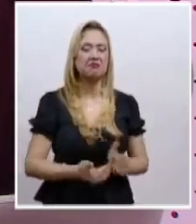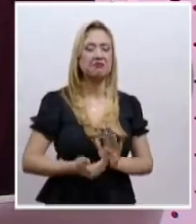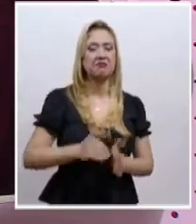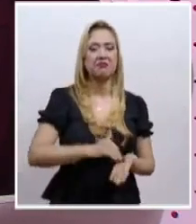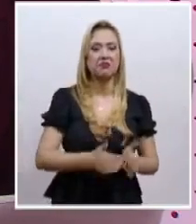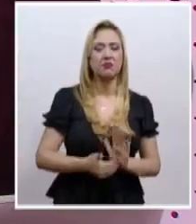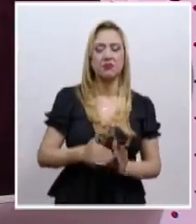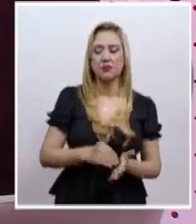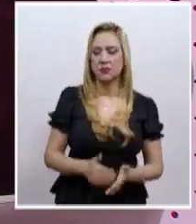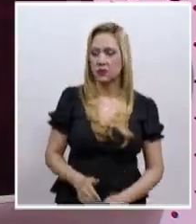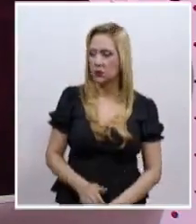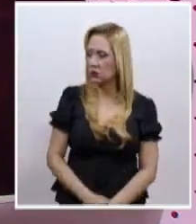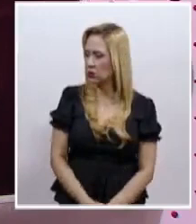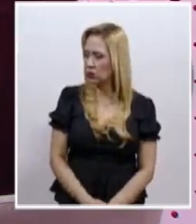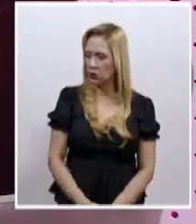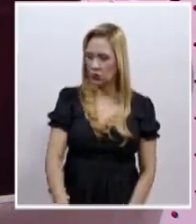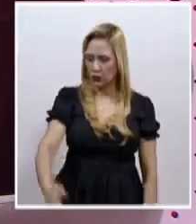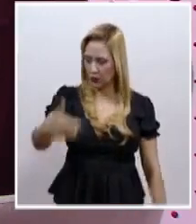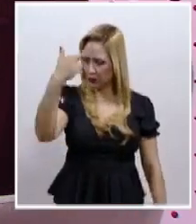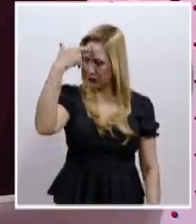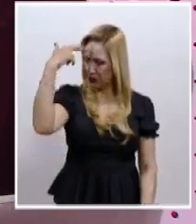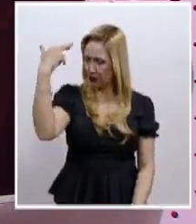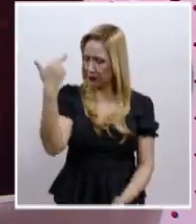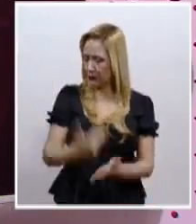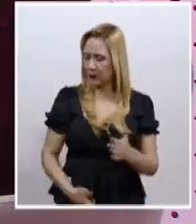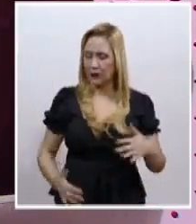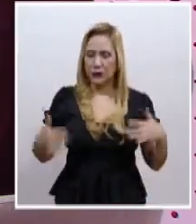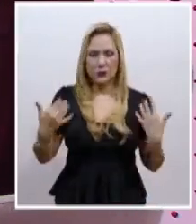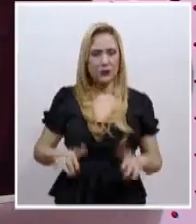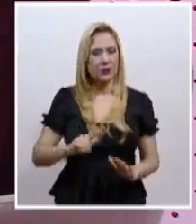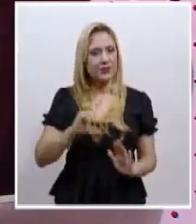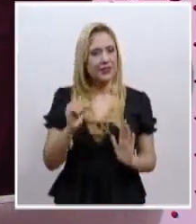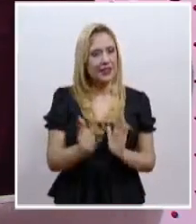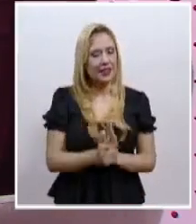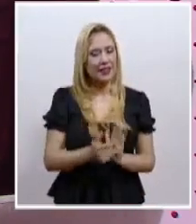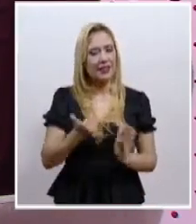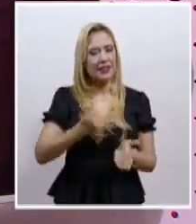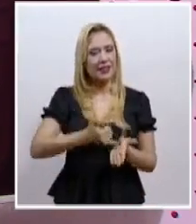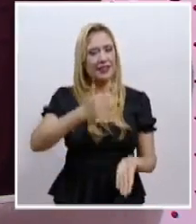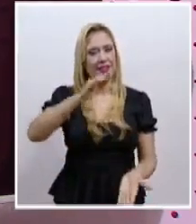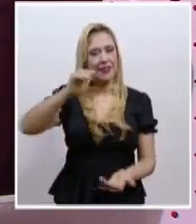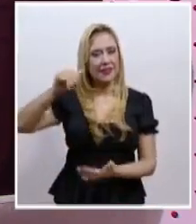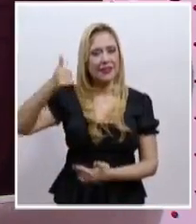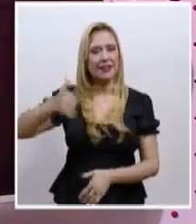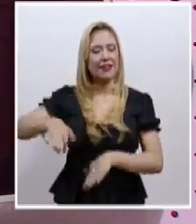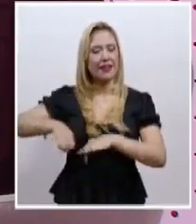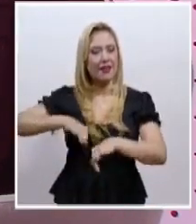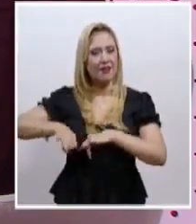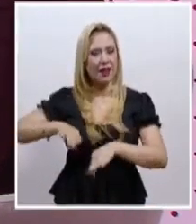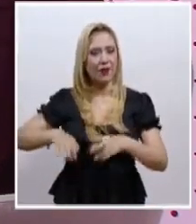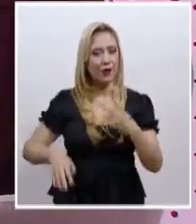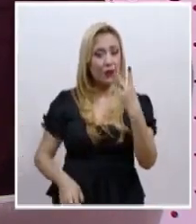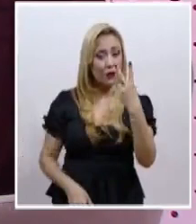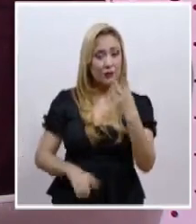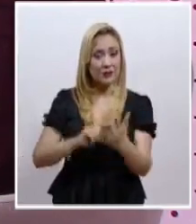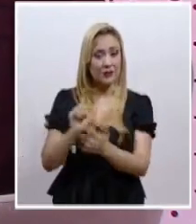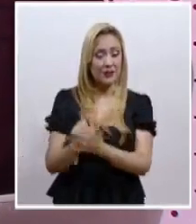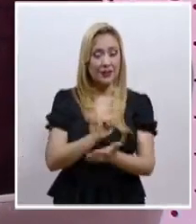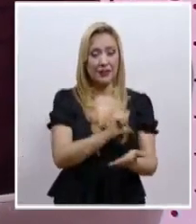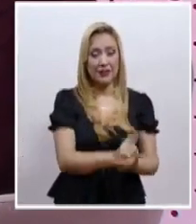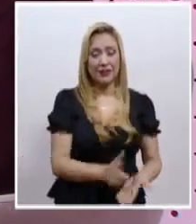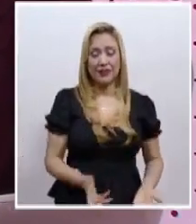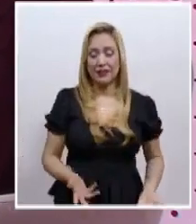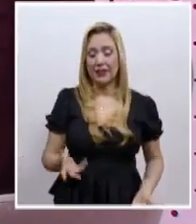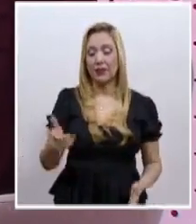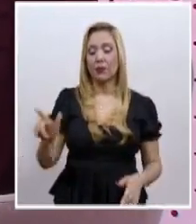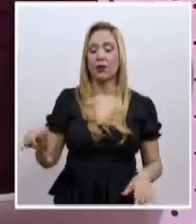puntos realmente de un incumplimiento total, tanto de la ley fiscal como de la ley laboral. Esta administración,